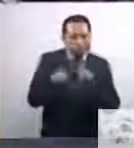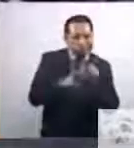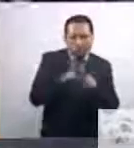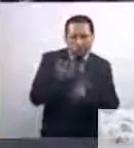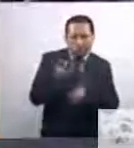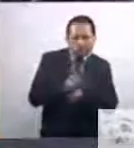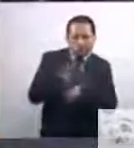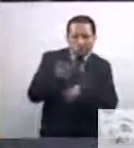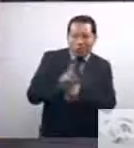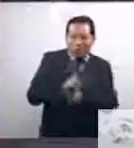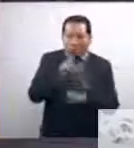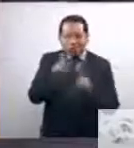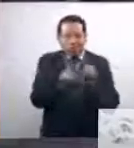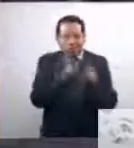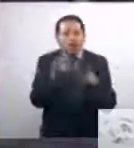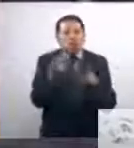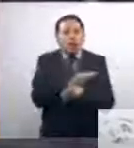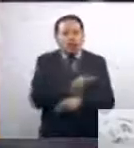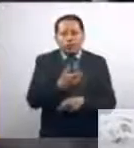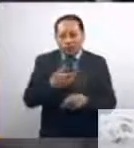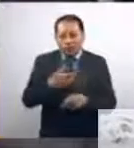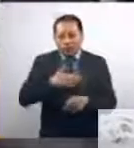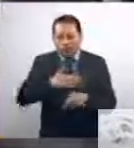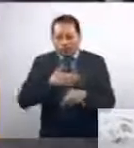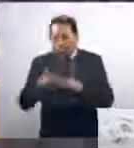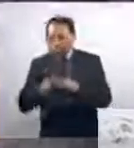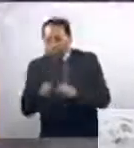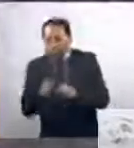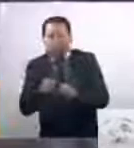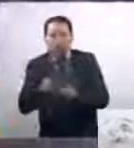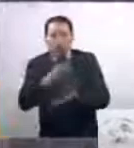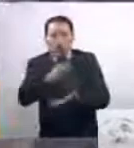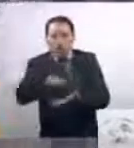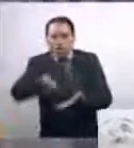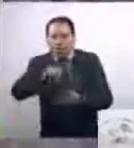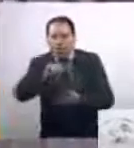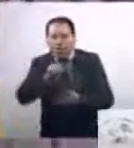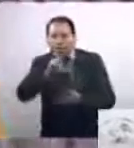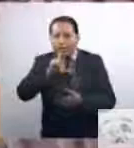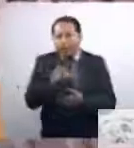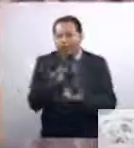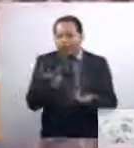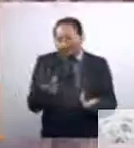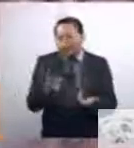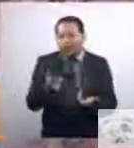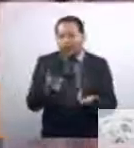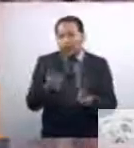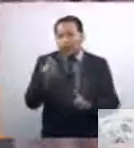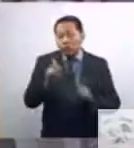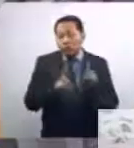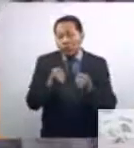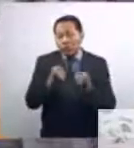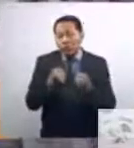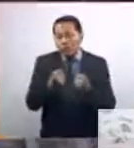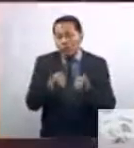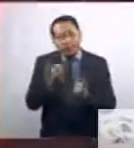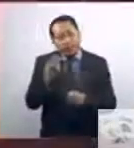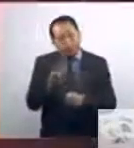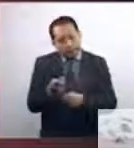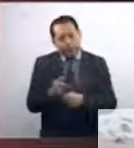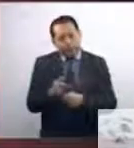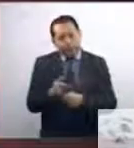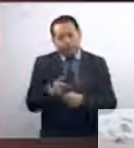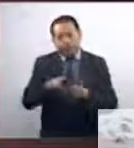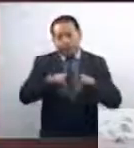diaria acerca de lo que va a pasar con su producción. Se está afectando a una de las actividades del sector primario más importantes del